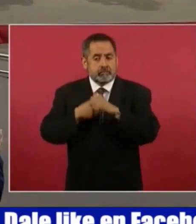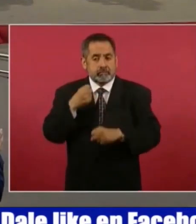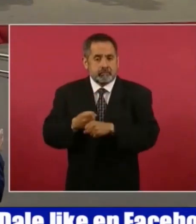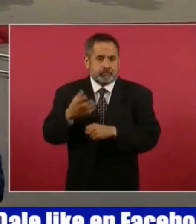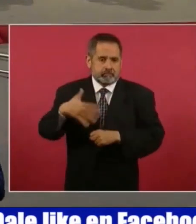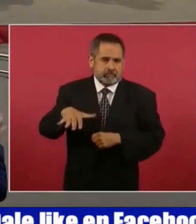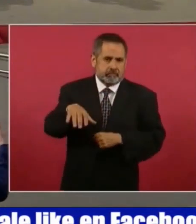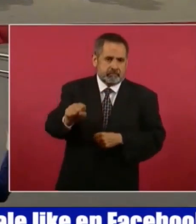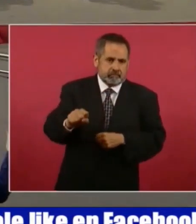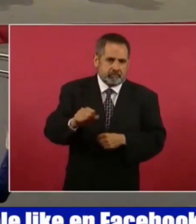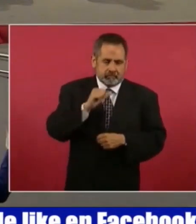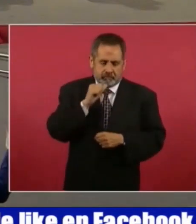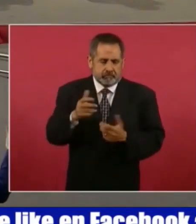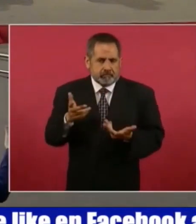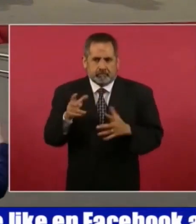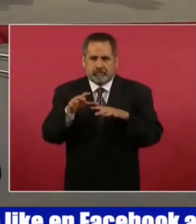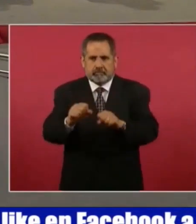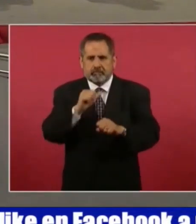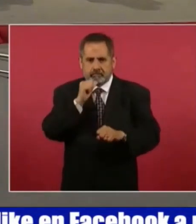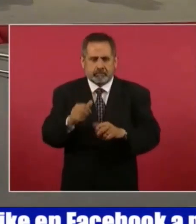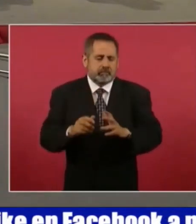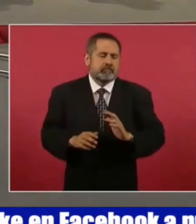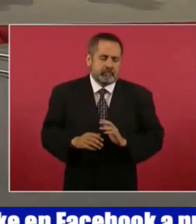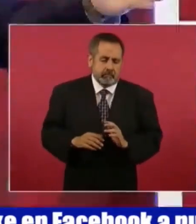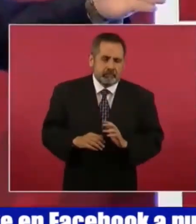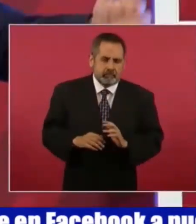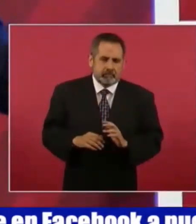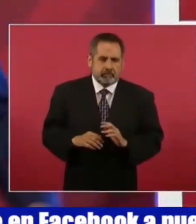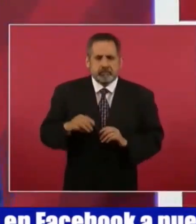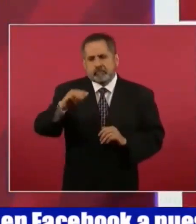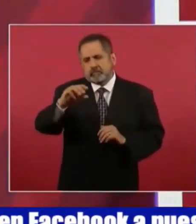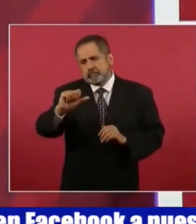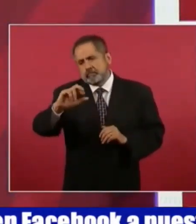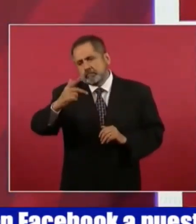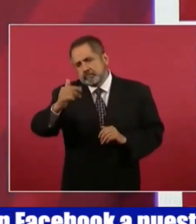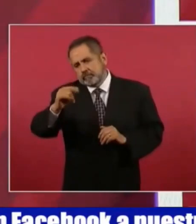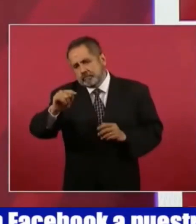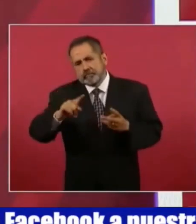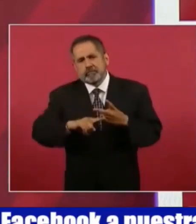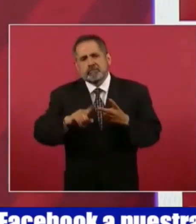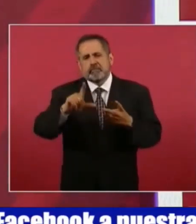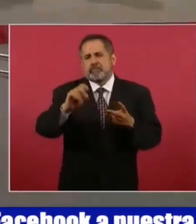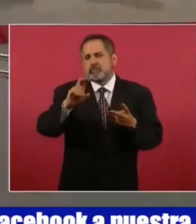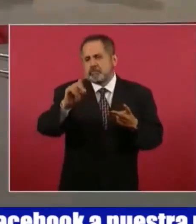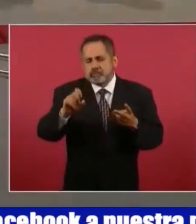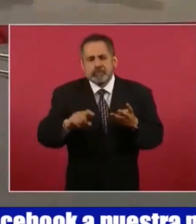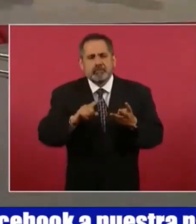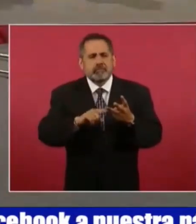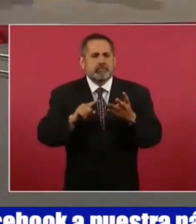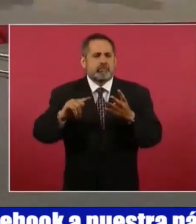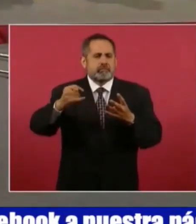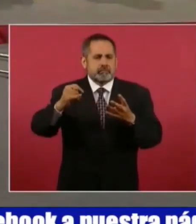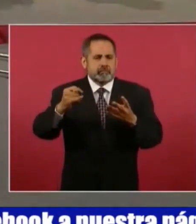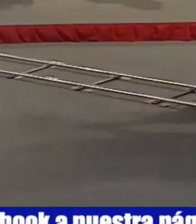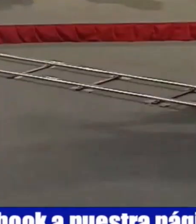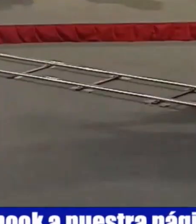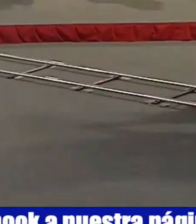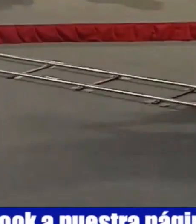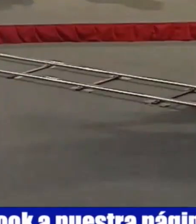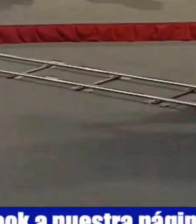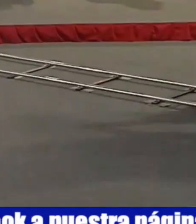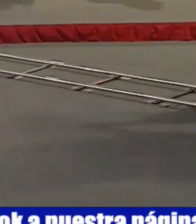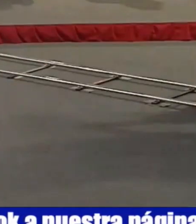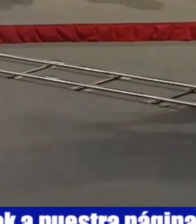en este caso, sí, que no se ha sido capturado. Hubieron Margarito casos, y Lourdes, que los periodistas de Tijuana dicen que en el